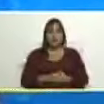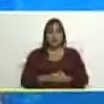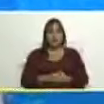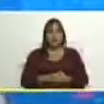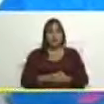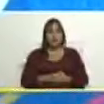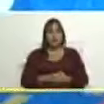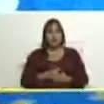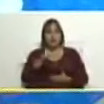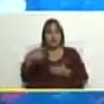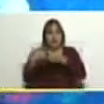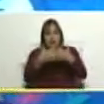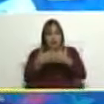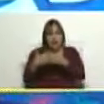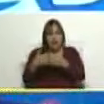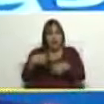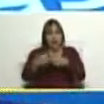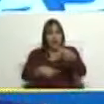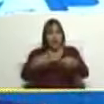y en la batalla de cada día.